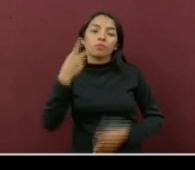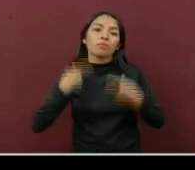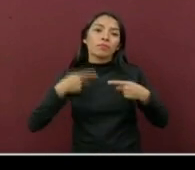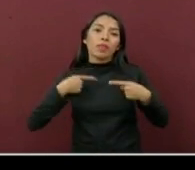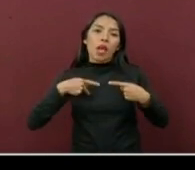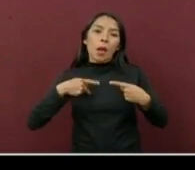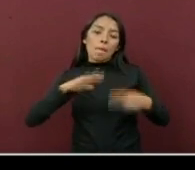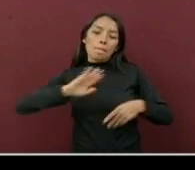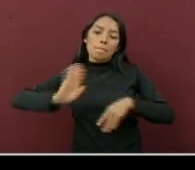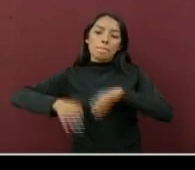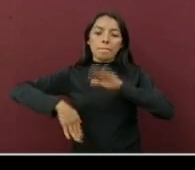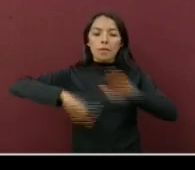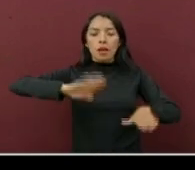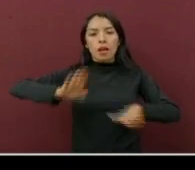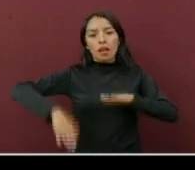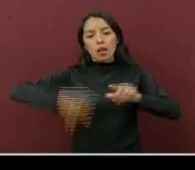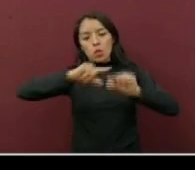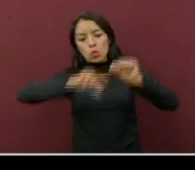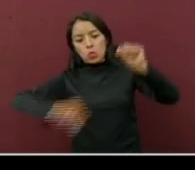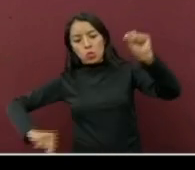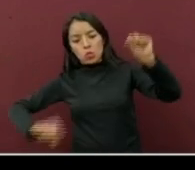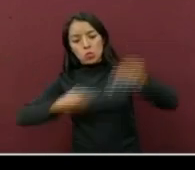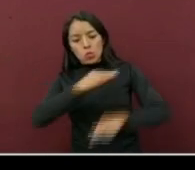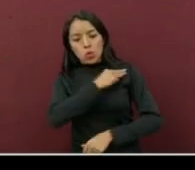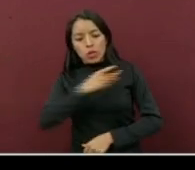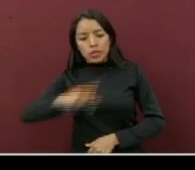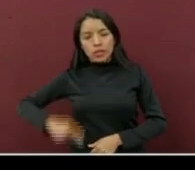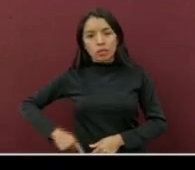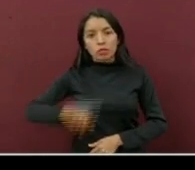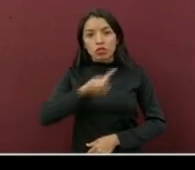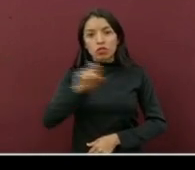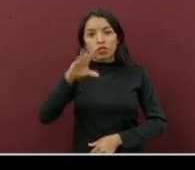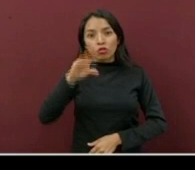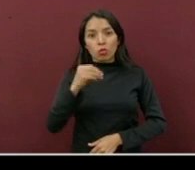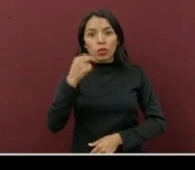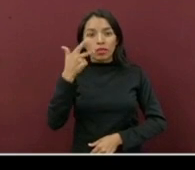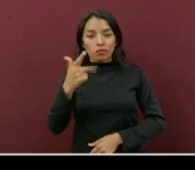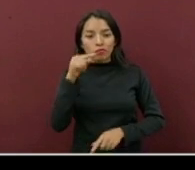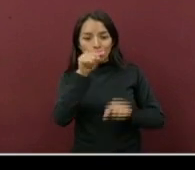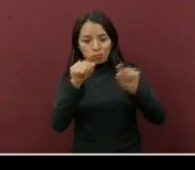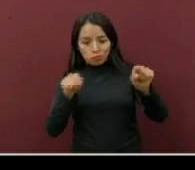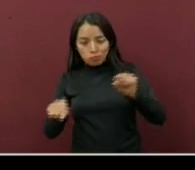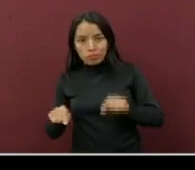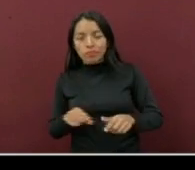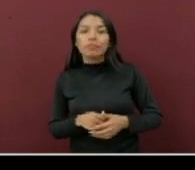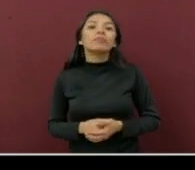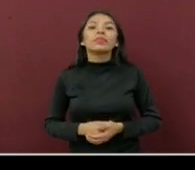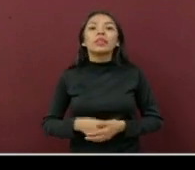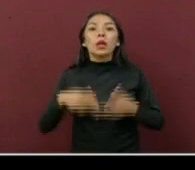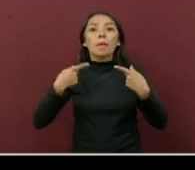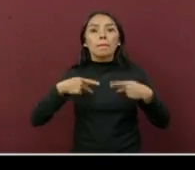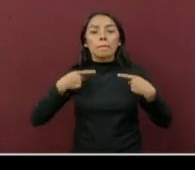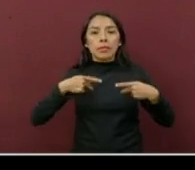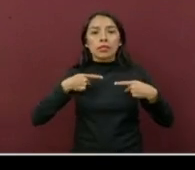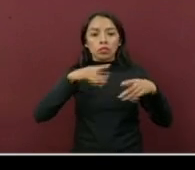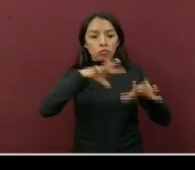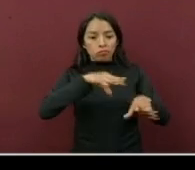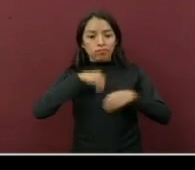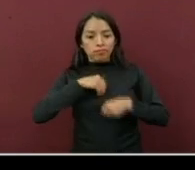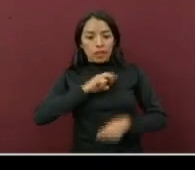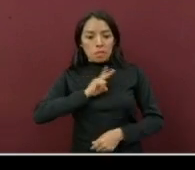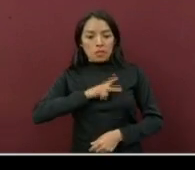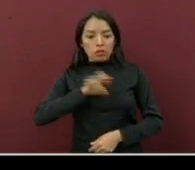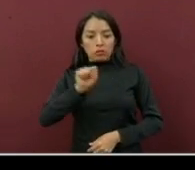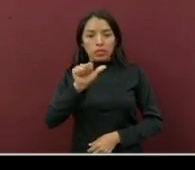fallecido en 198 municipios de la entidad los pacientes que han resultado positivo asarco 2